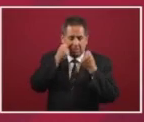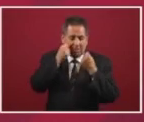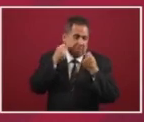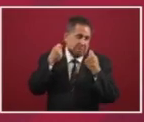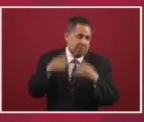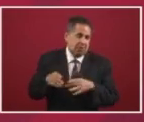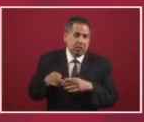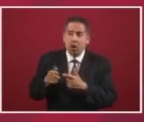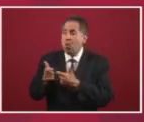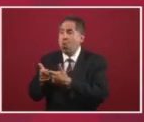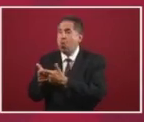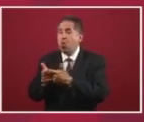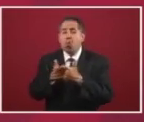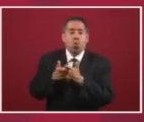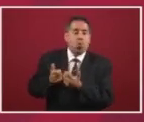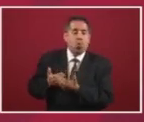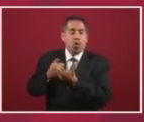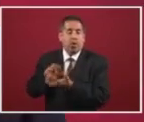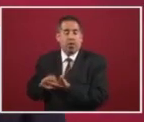la hacienda pública,